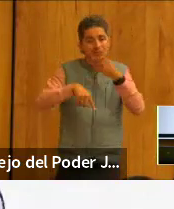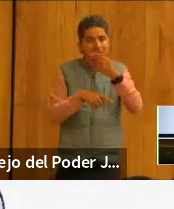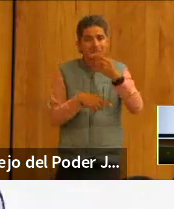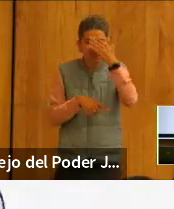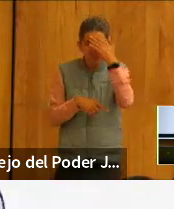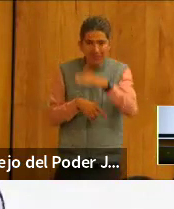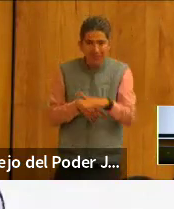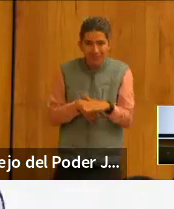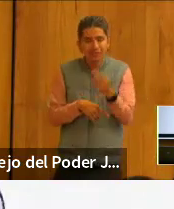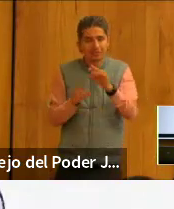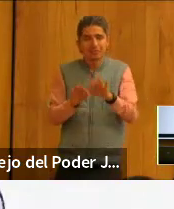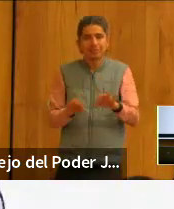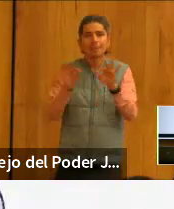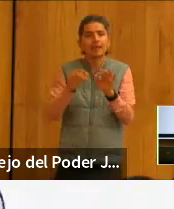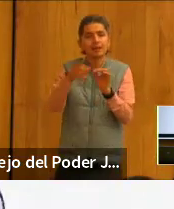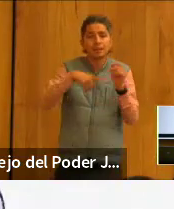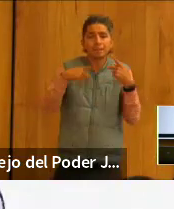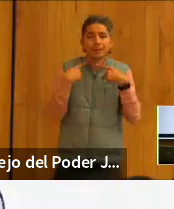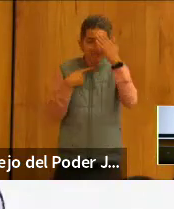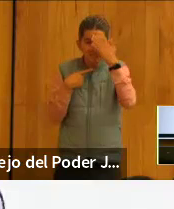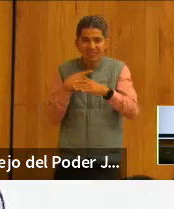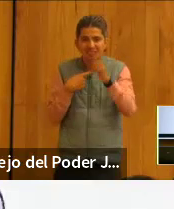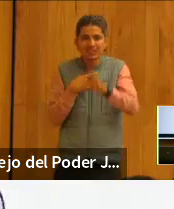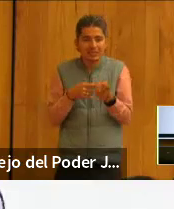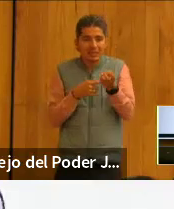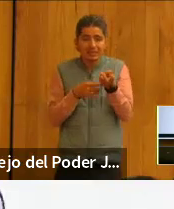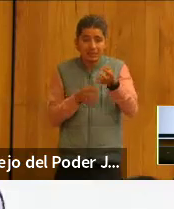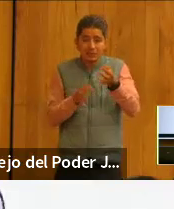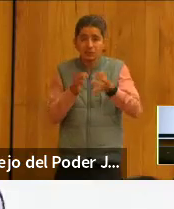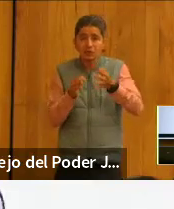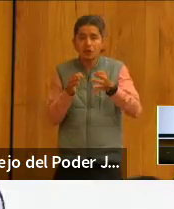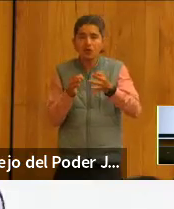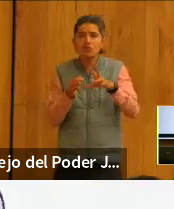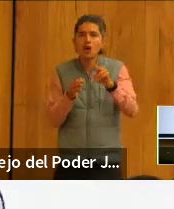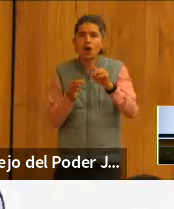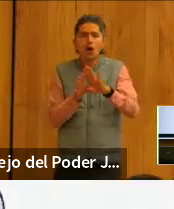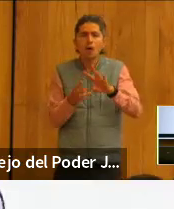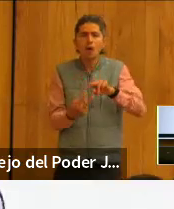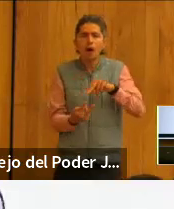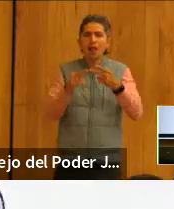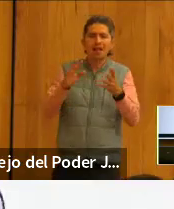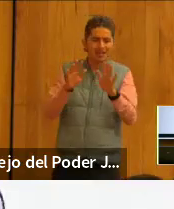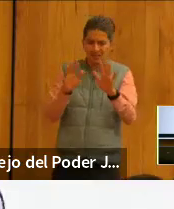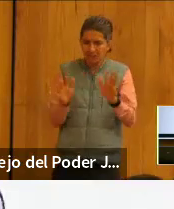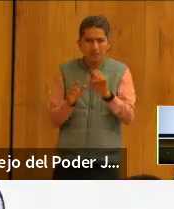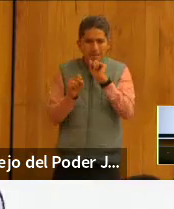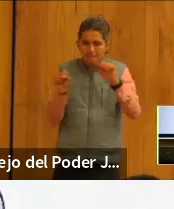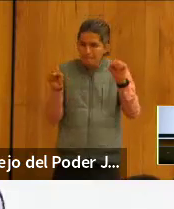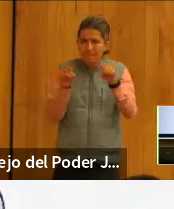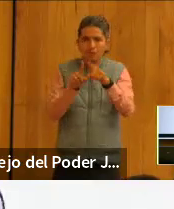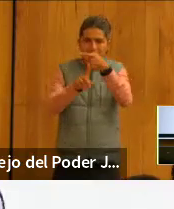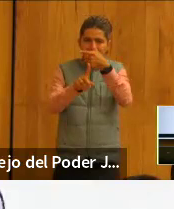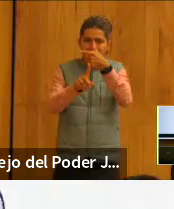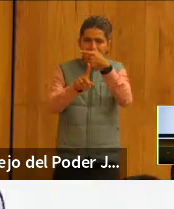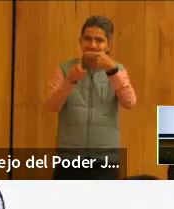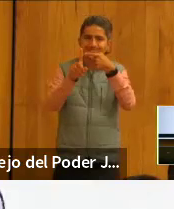que estar en esta conciencia de que este sistema no es adversarial, este sistema se comparte el mismo interés.